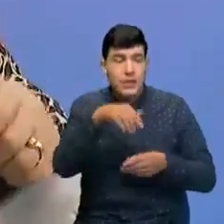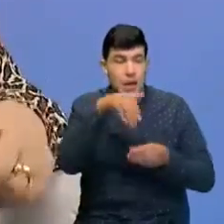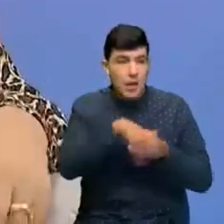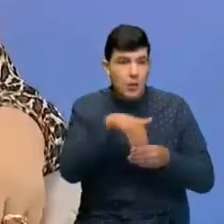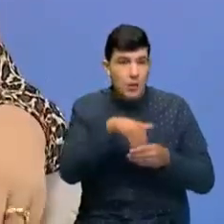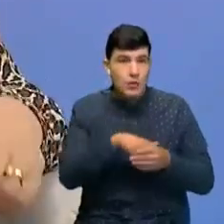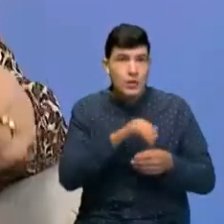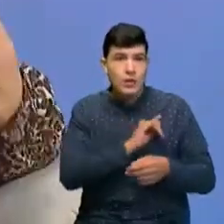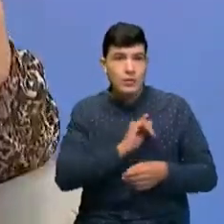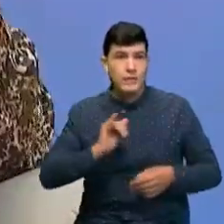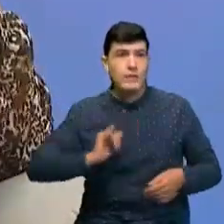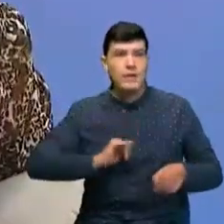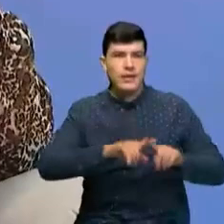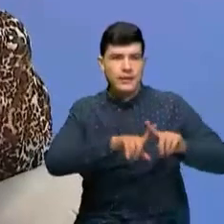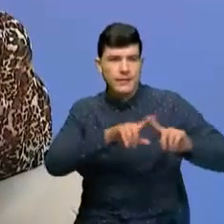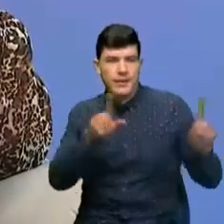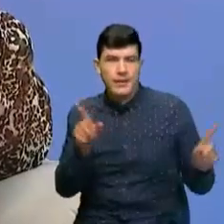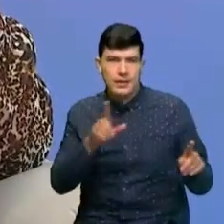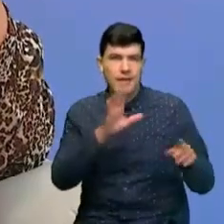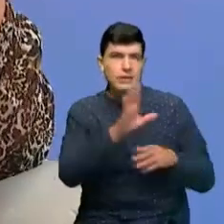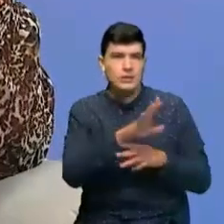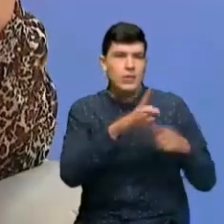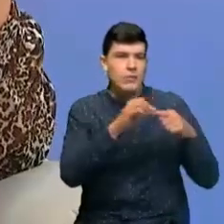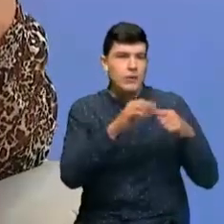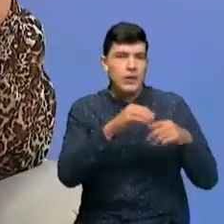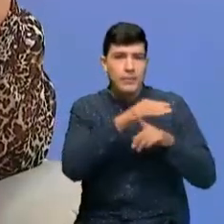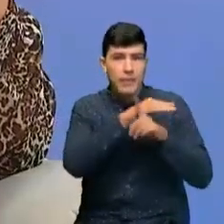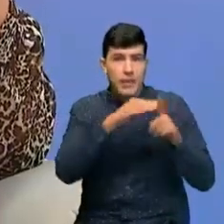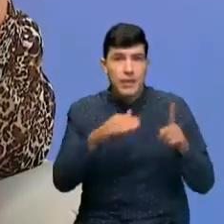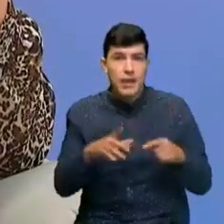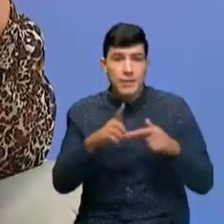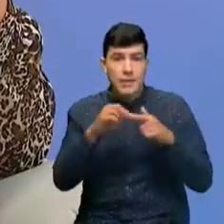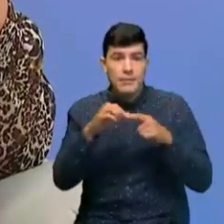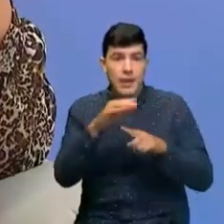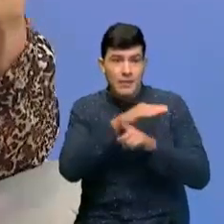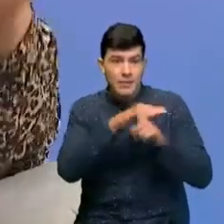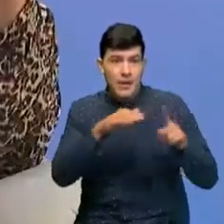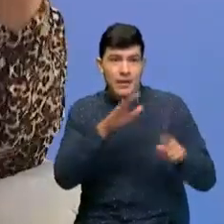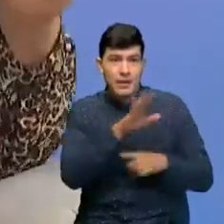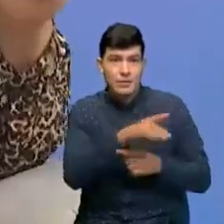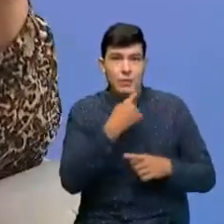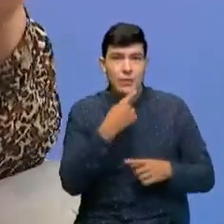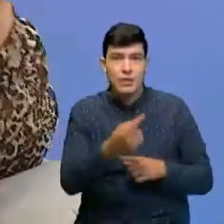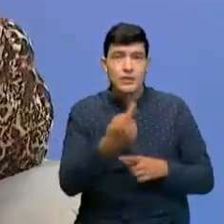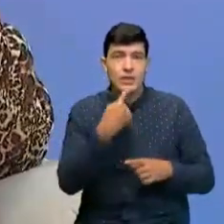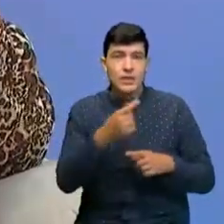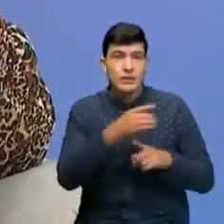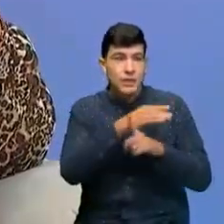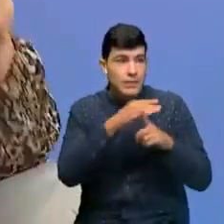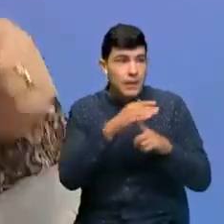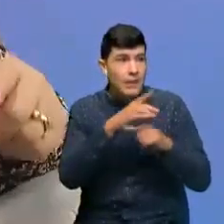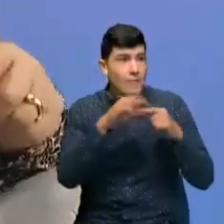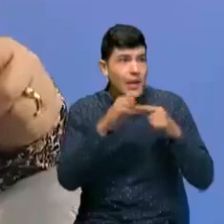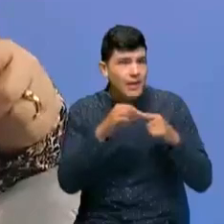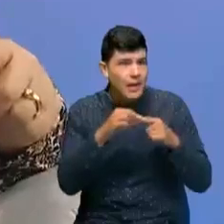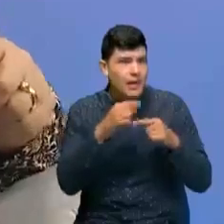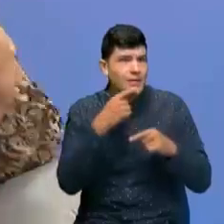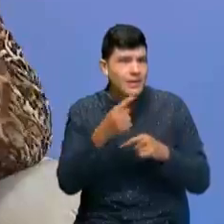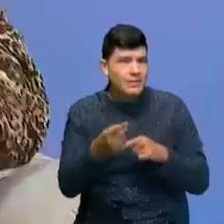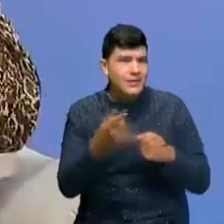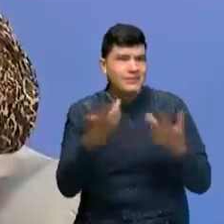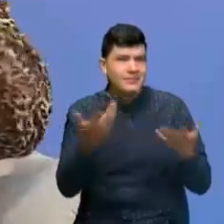liquida totalmente diferente al de prima media. Prima media, como lo dice el régimen de prima media